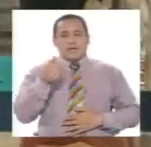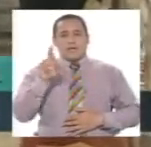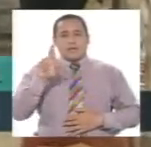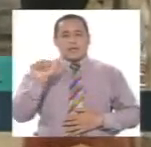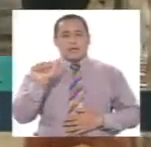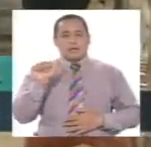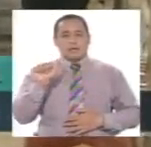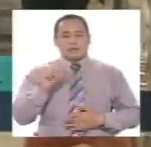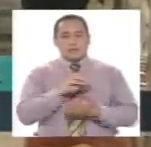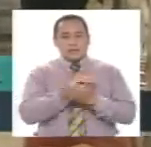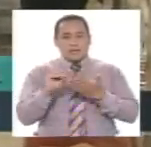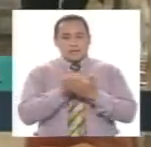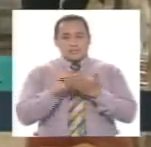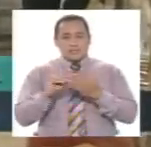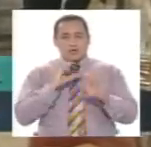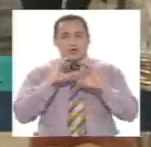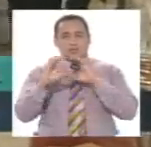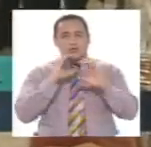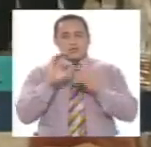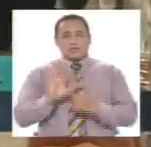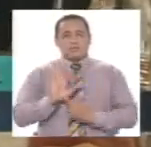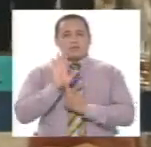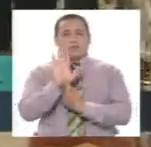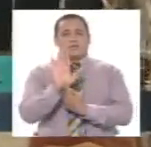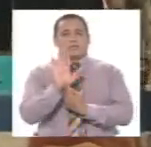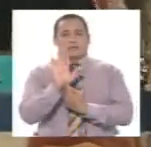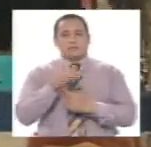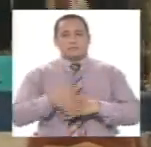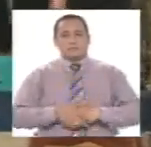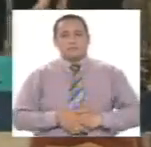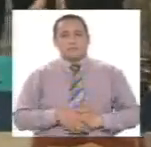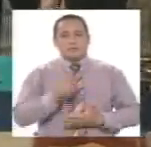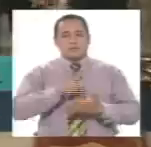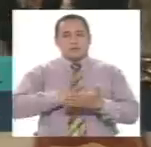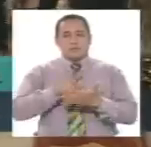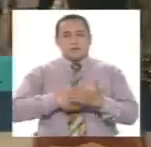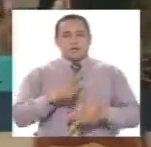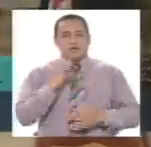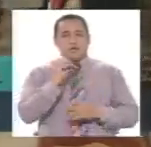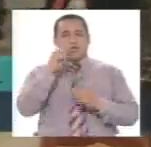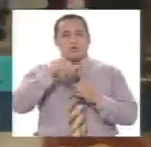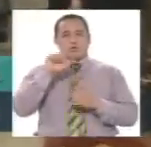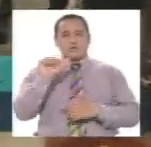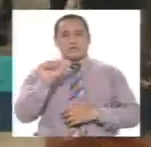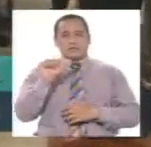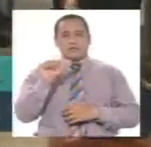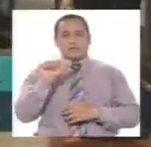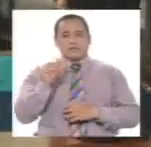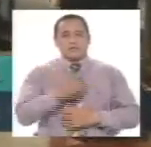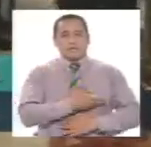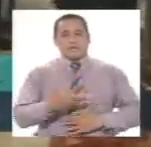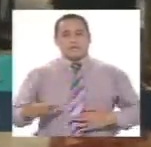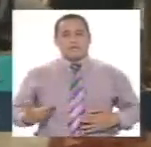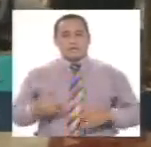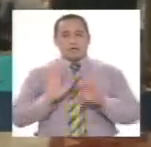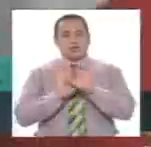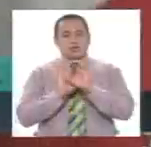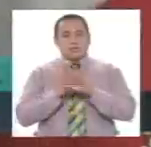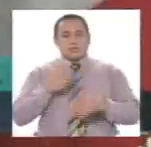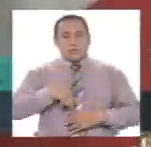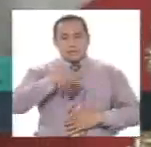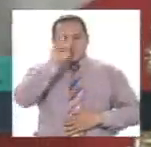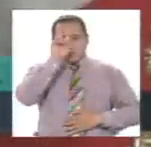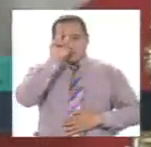Velázquez. Regístrese, comuníquese y publíquese. Firma Ollanta Humala Tasso, Presidente Constitucional